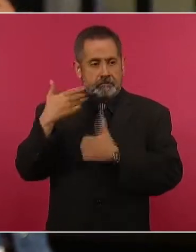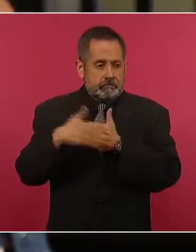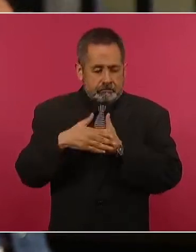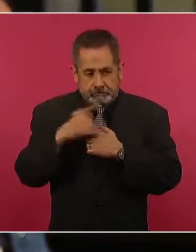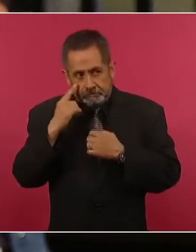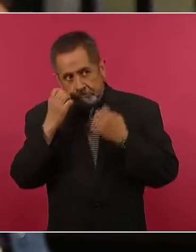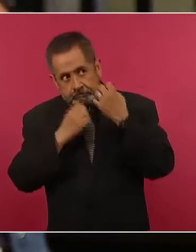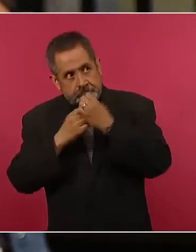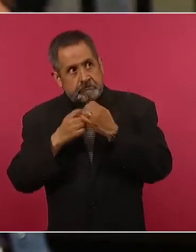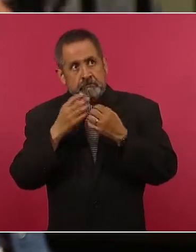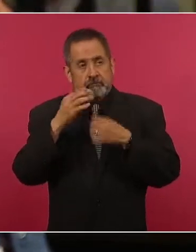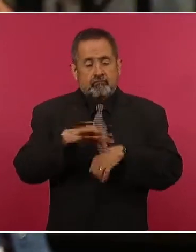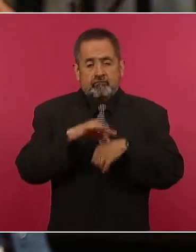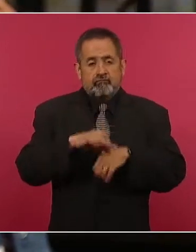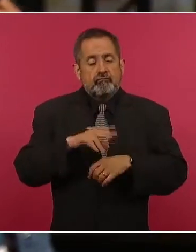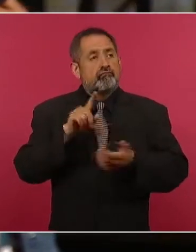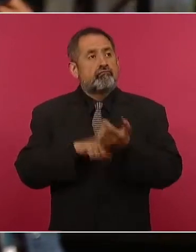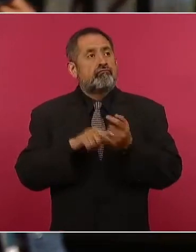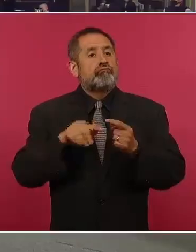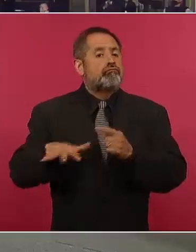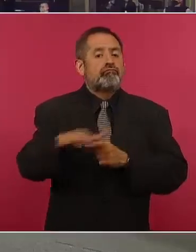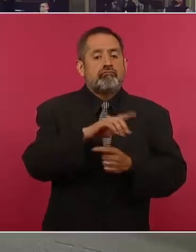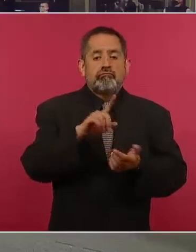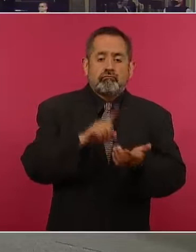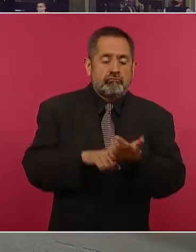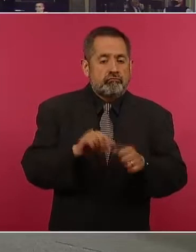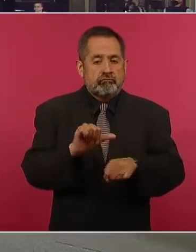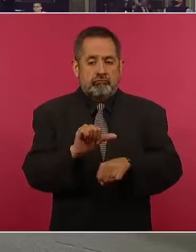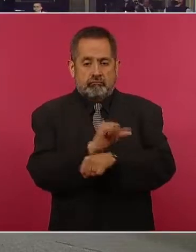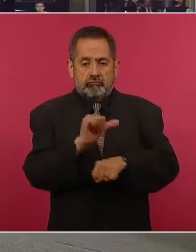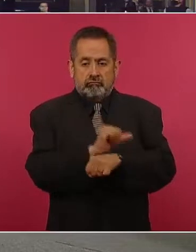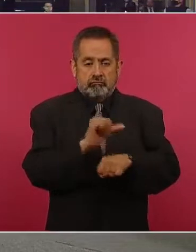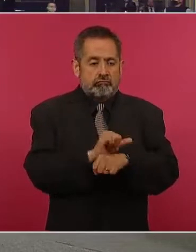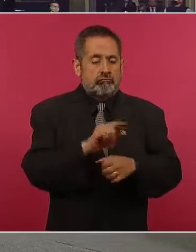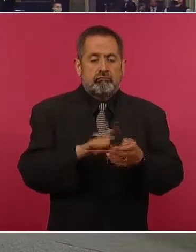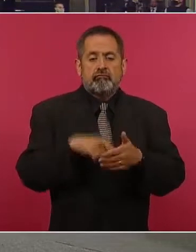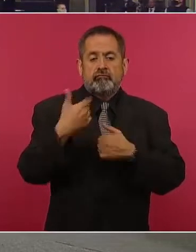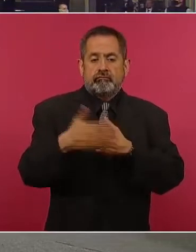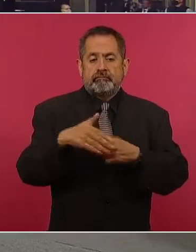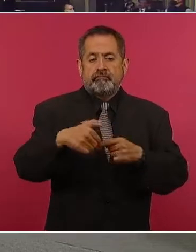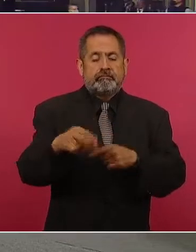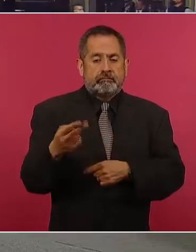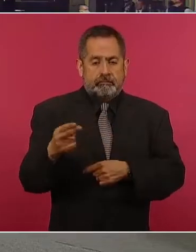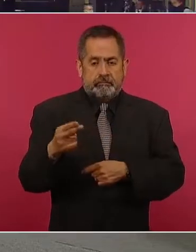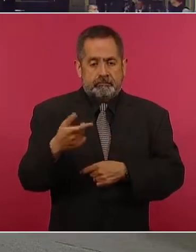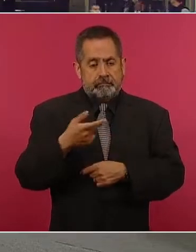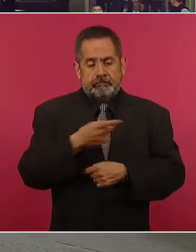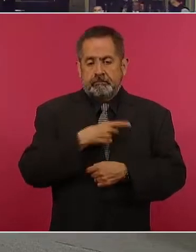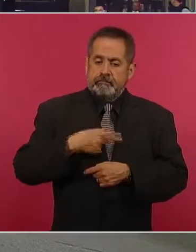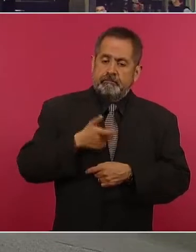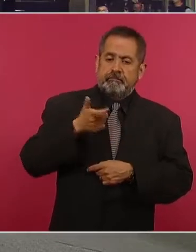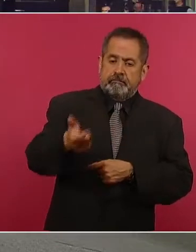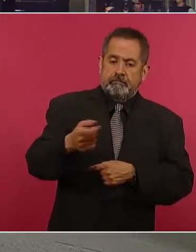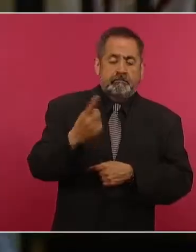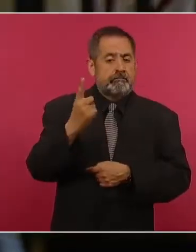física y técnica de los automóviles en noviembre, que costará